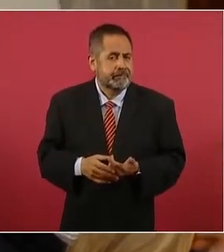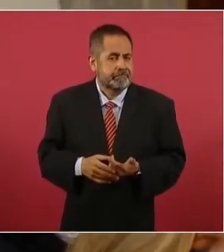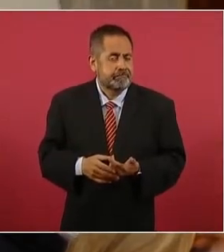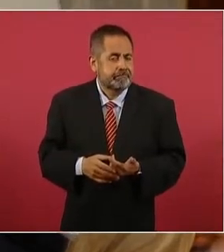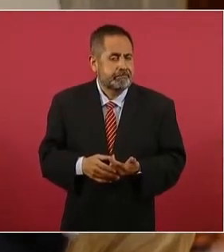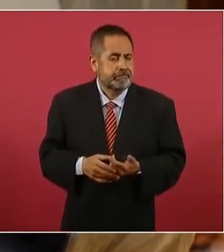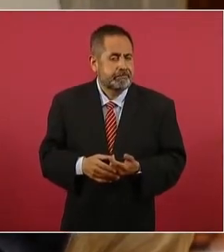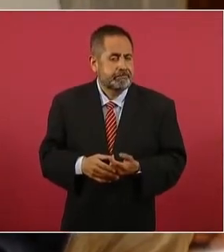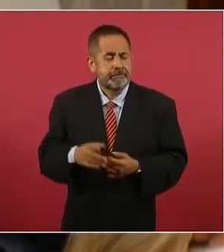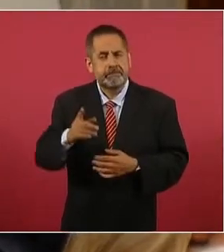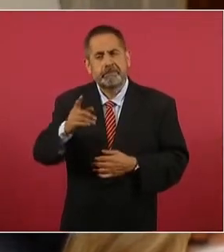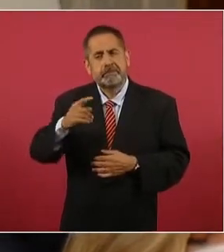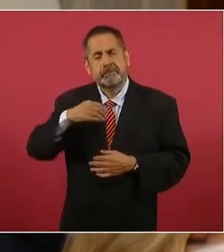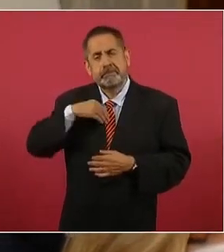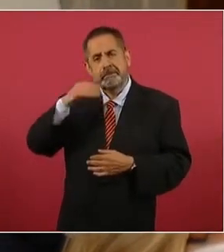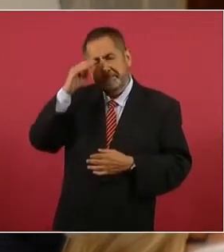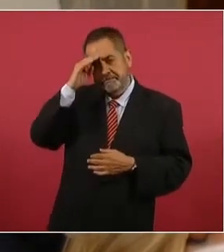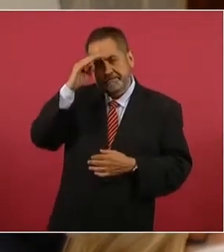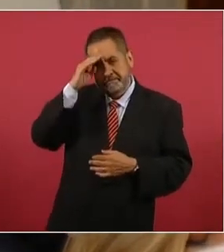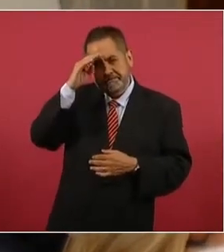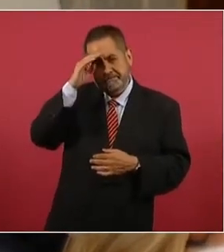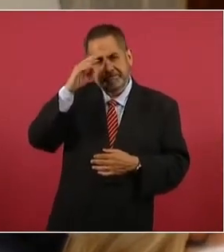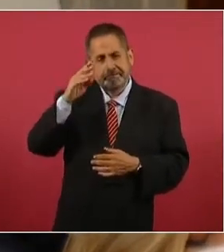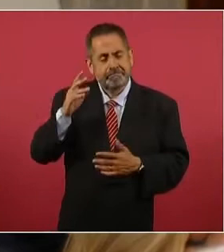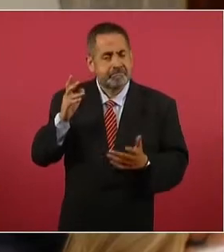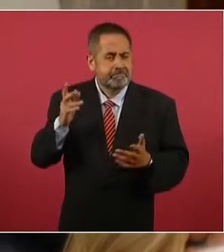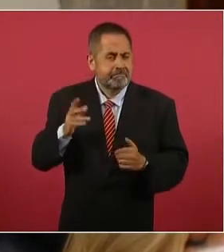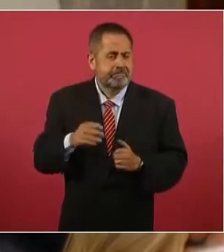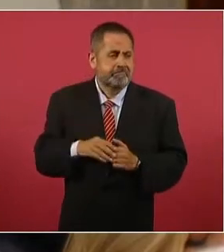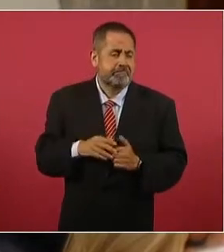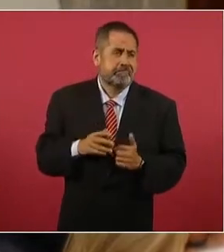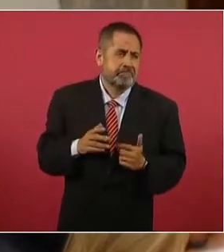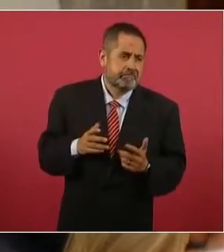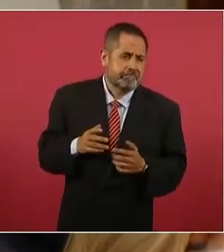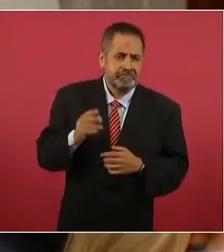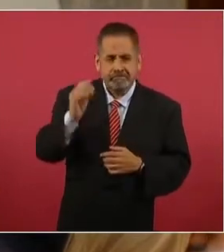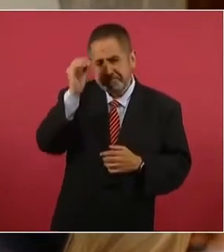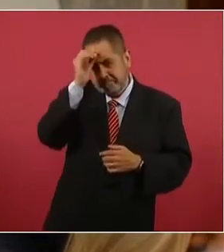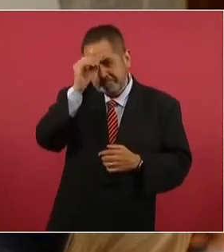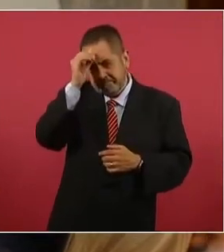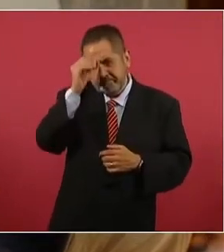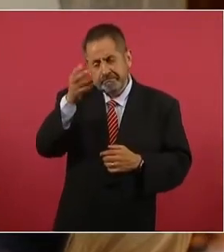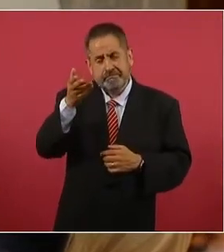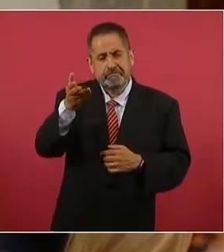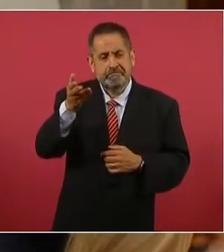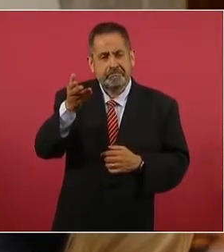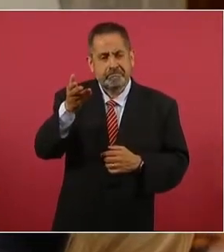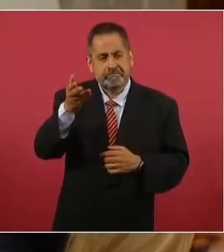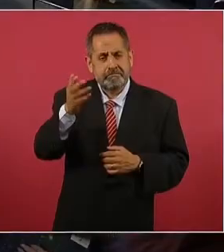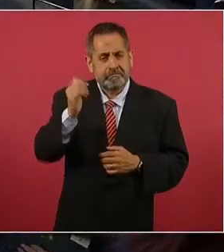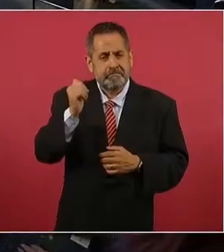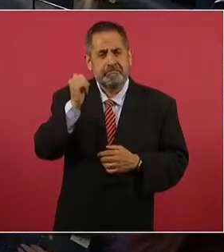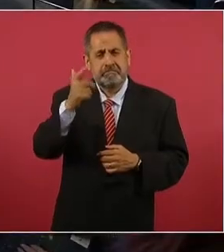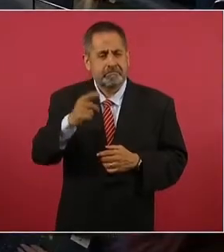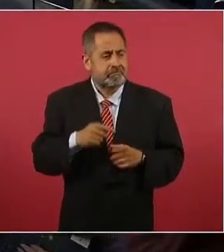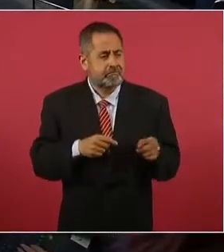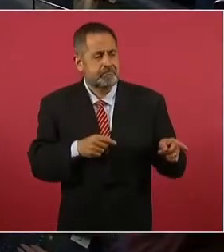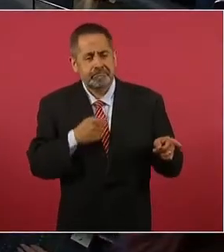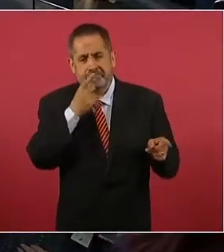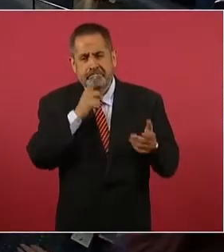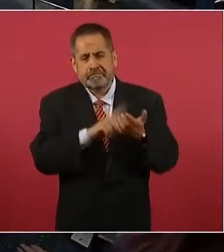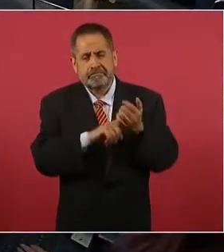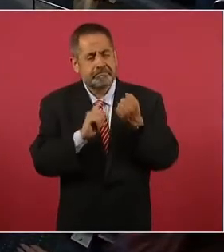y pienso que pues alguna opinión, por algo lo están